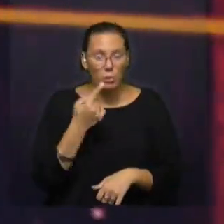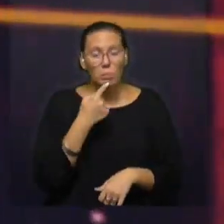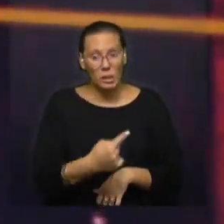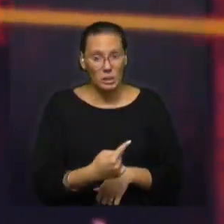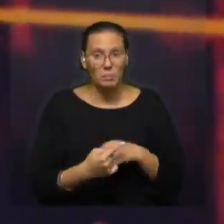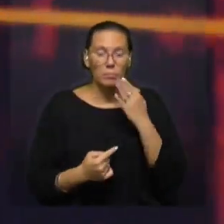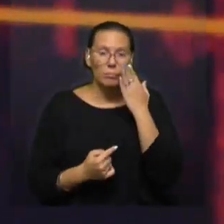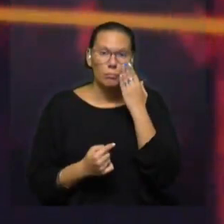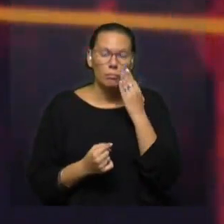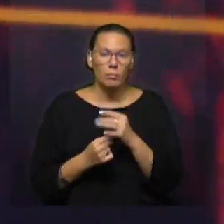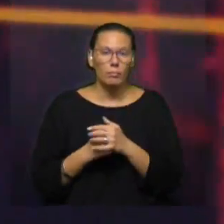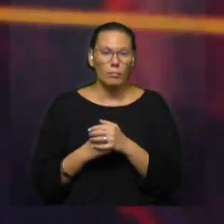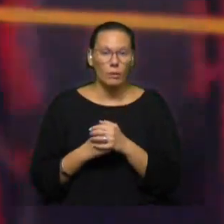decirlo.